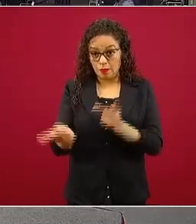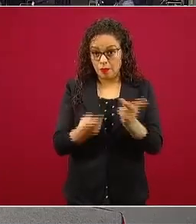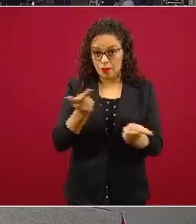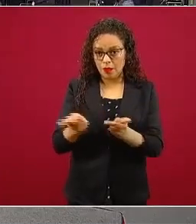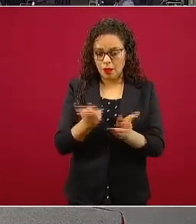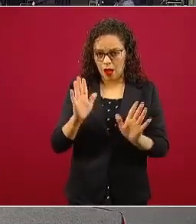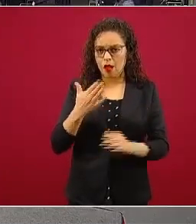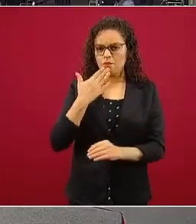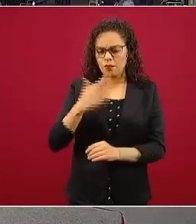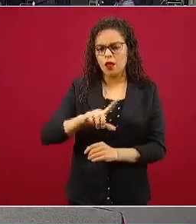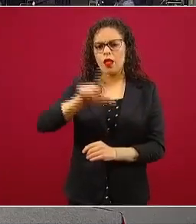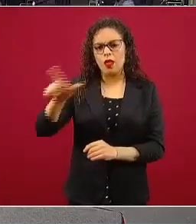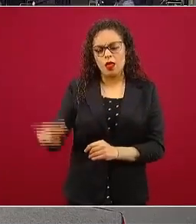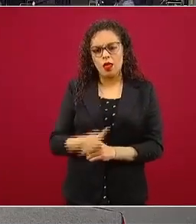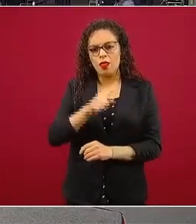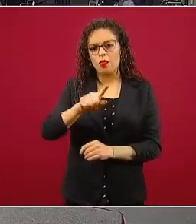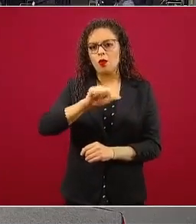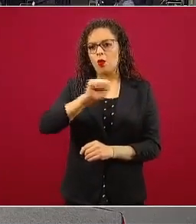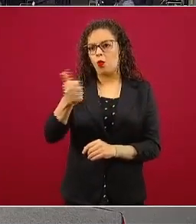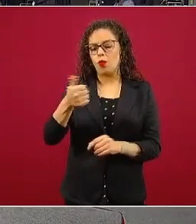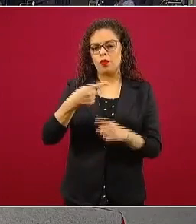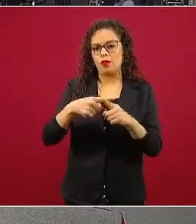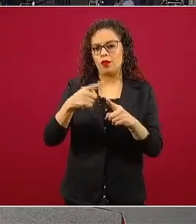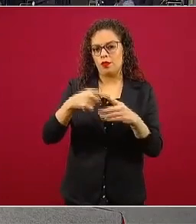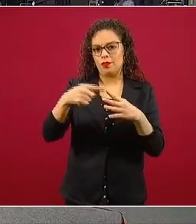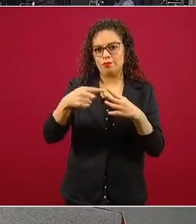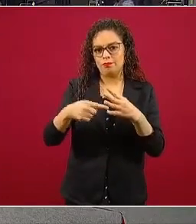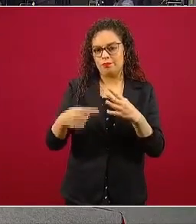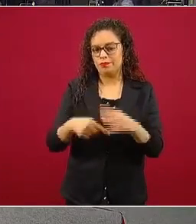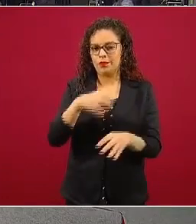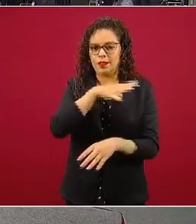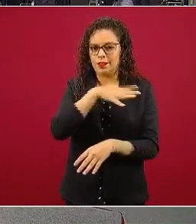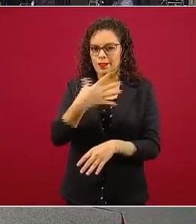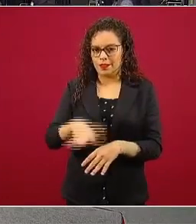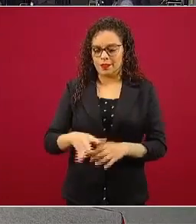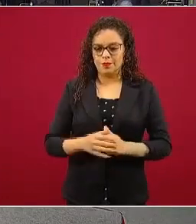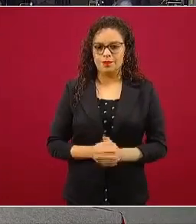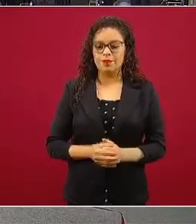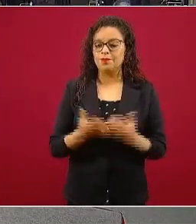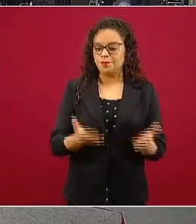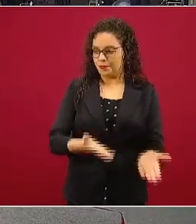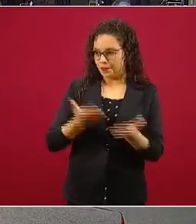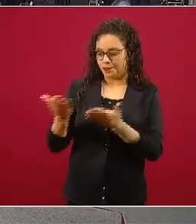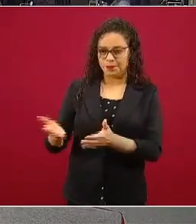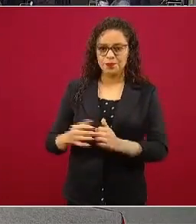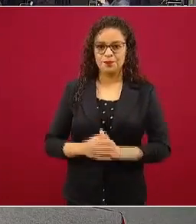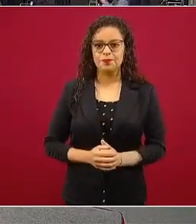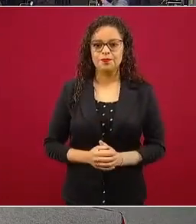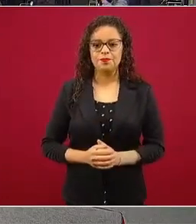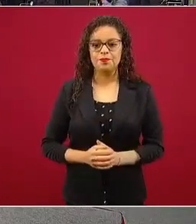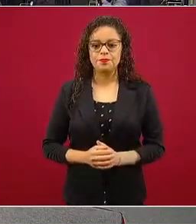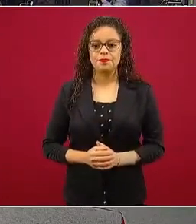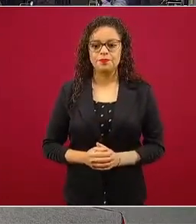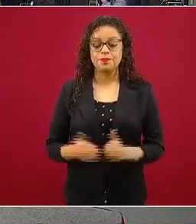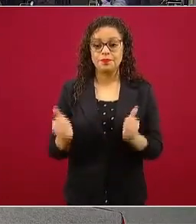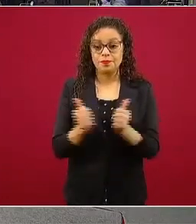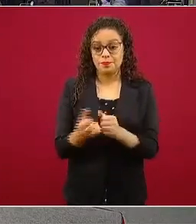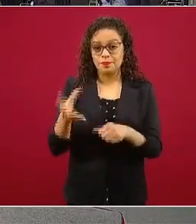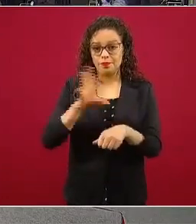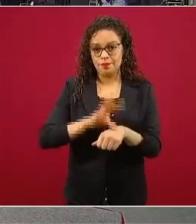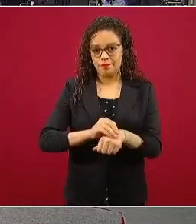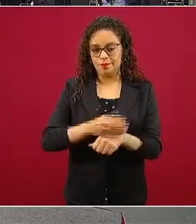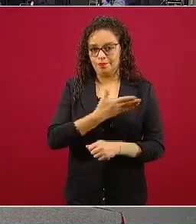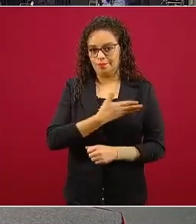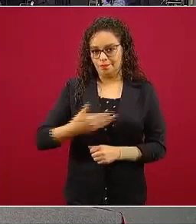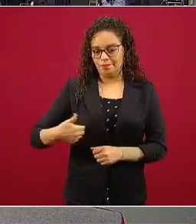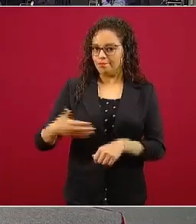a lo general, si les parece. Entonces, adelante, José. Sí, señor presidente. Con su permiso, señor presidente, muy